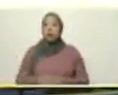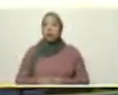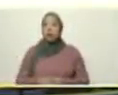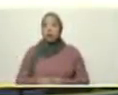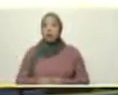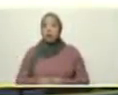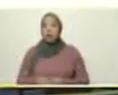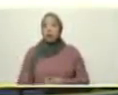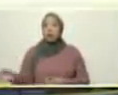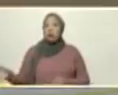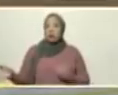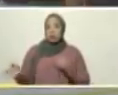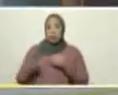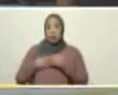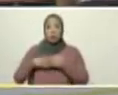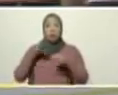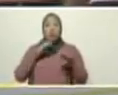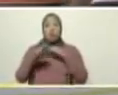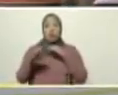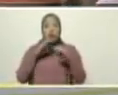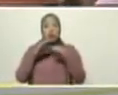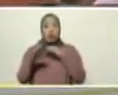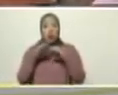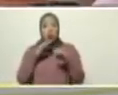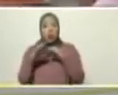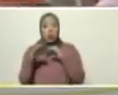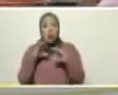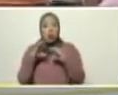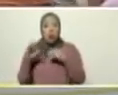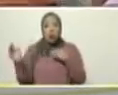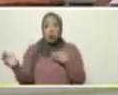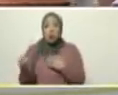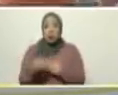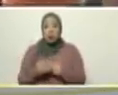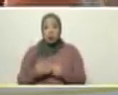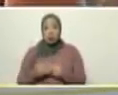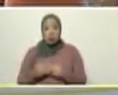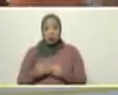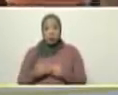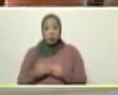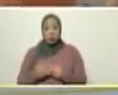Se cerraron los medios de comunicación a mostrar la realidad.